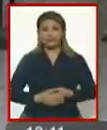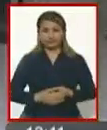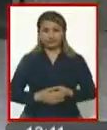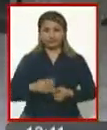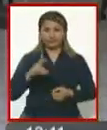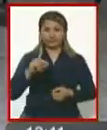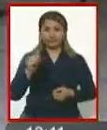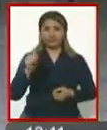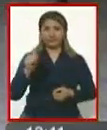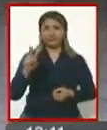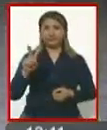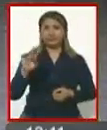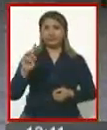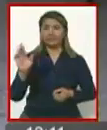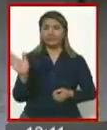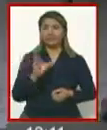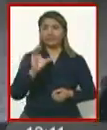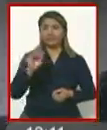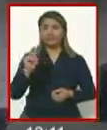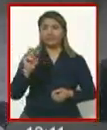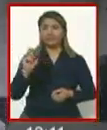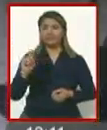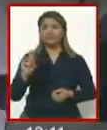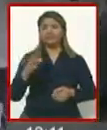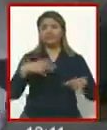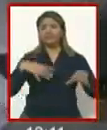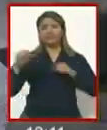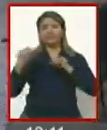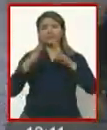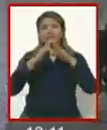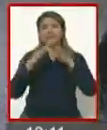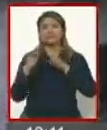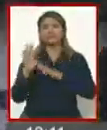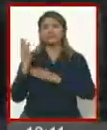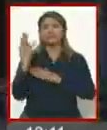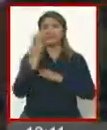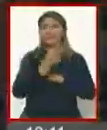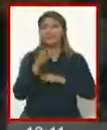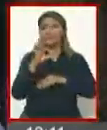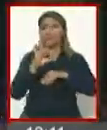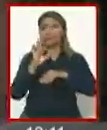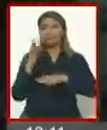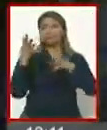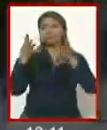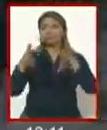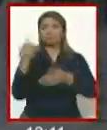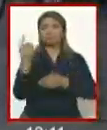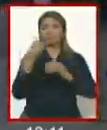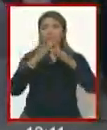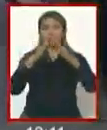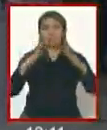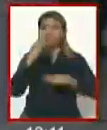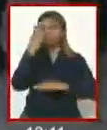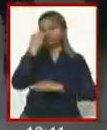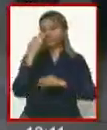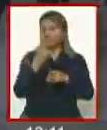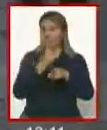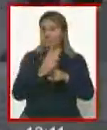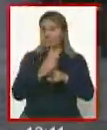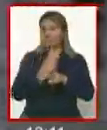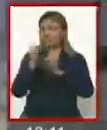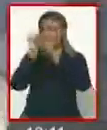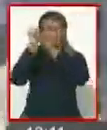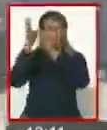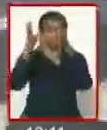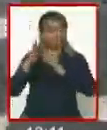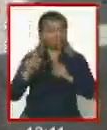nombre de David Castedo Acosta, cuyos padres salieron del condominio antes de las 9 de la mañana, dejando al menor solo en su dormitorio y al cuidado de sus